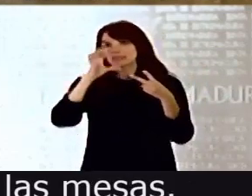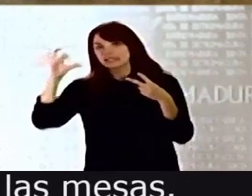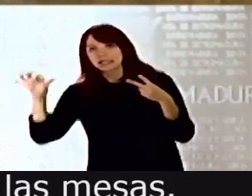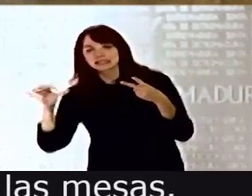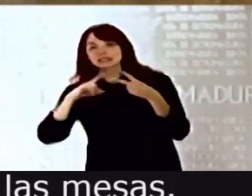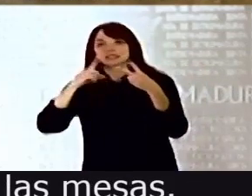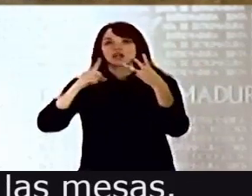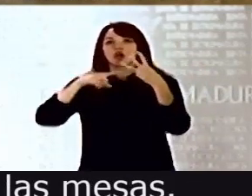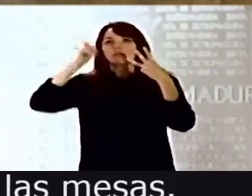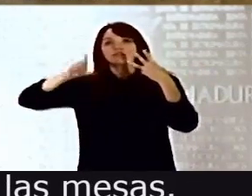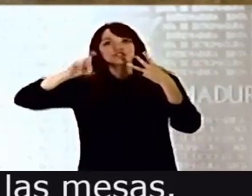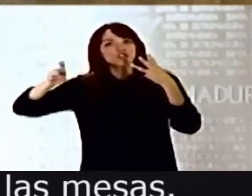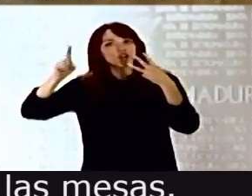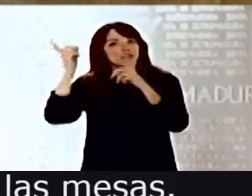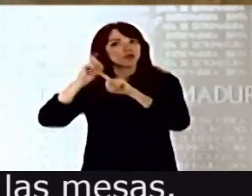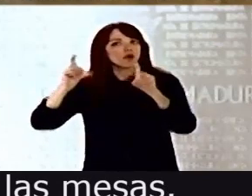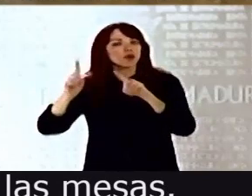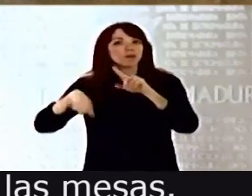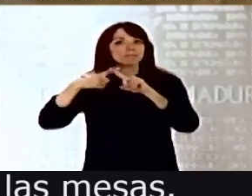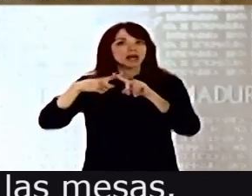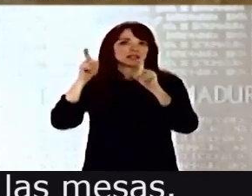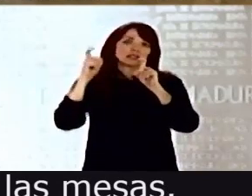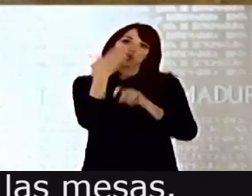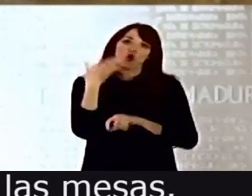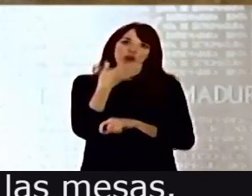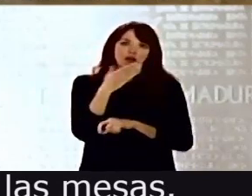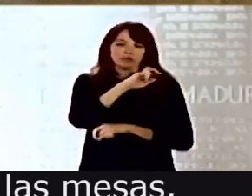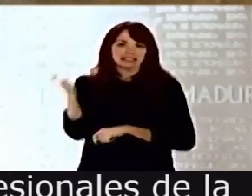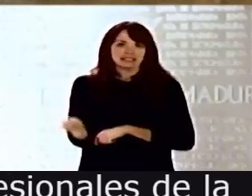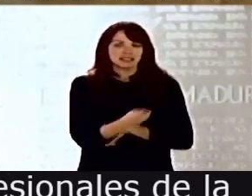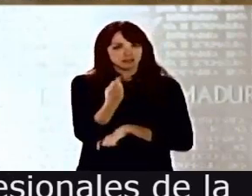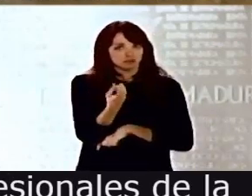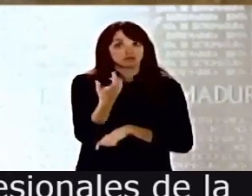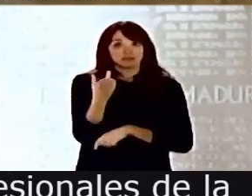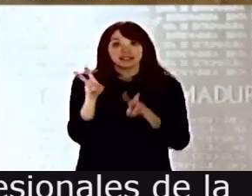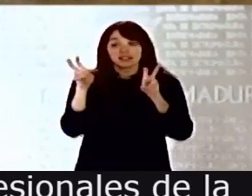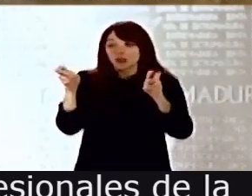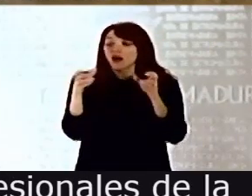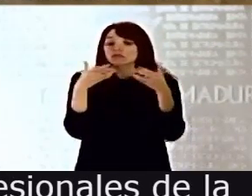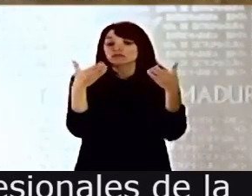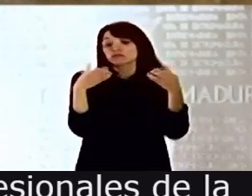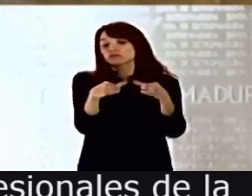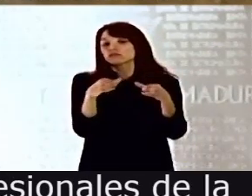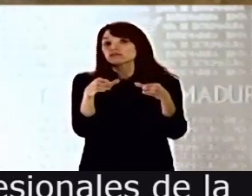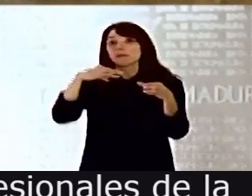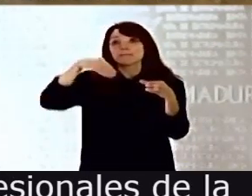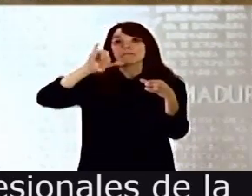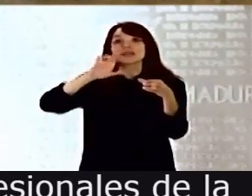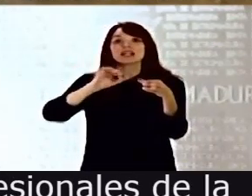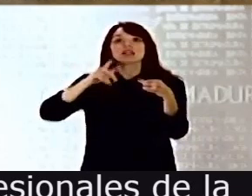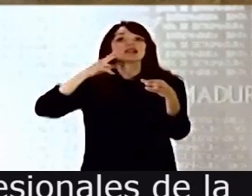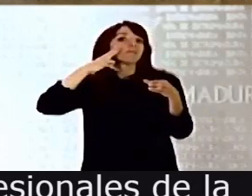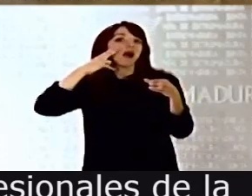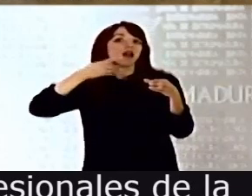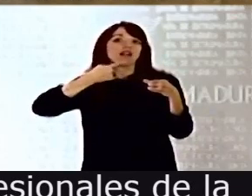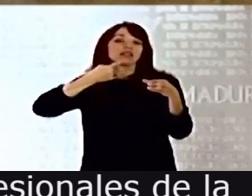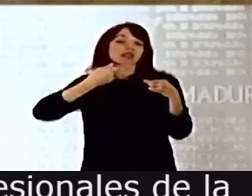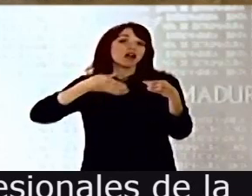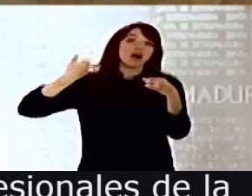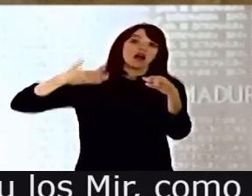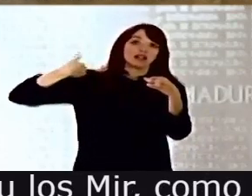la de los profesores de la educación y maestros. Quiero decirle, respecto a los MIR, como ya dijo el presidente de la Junta, tienen todo el